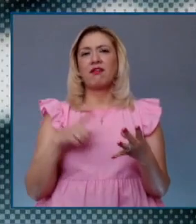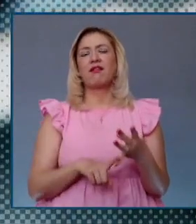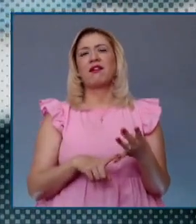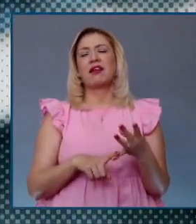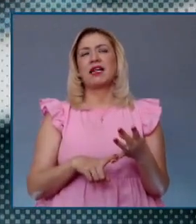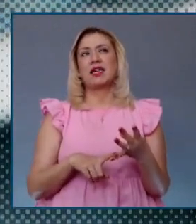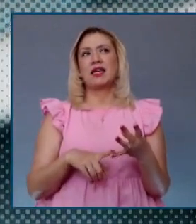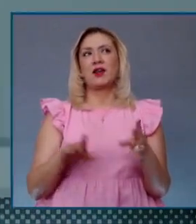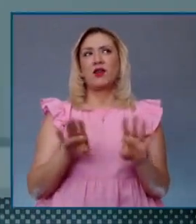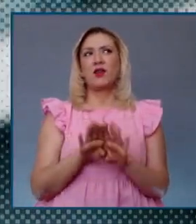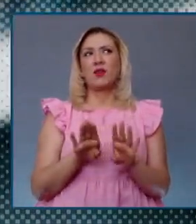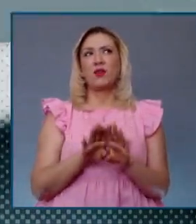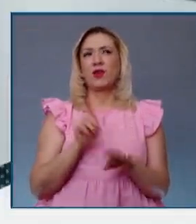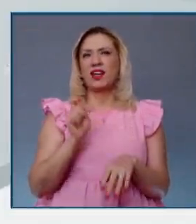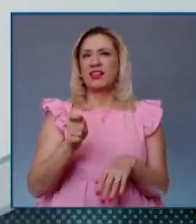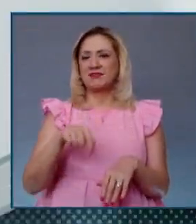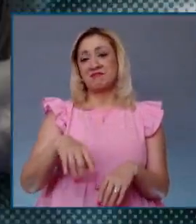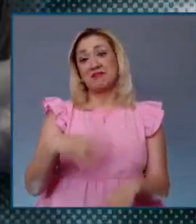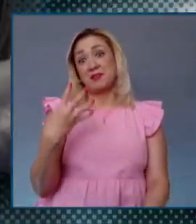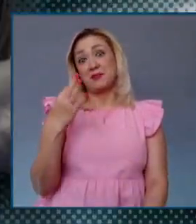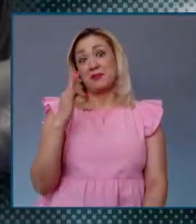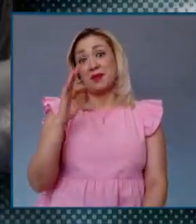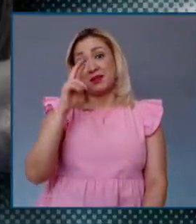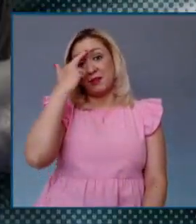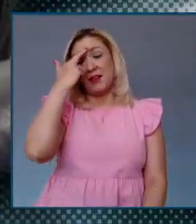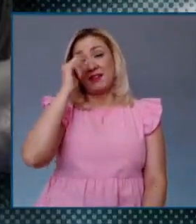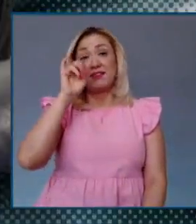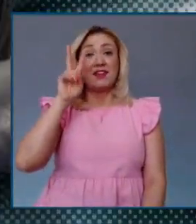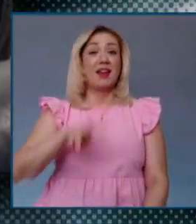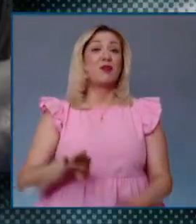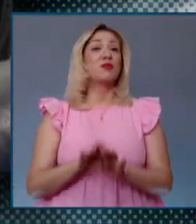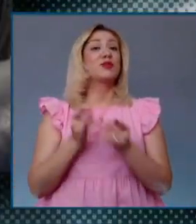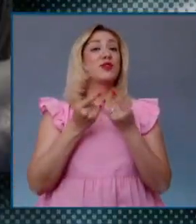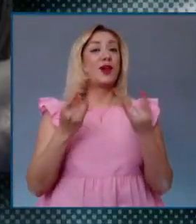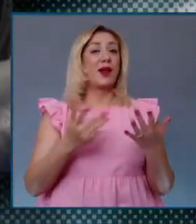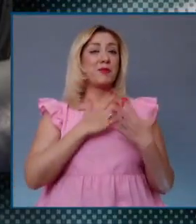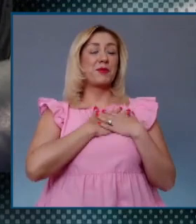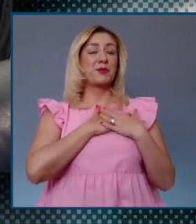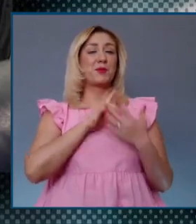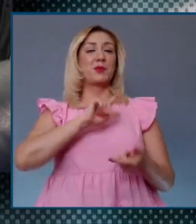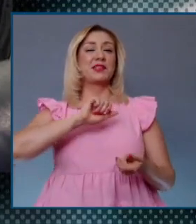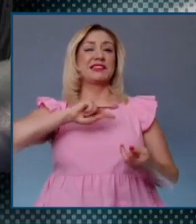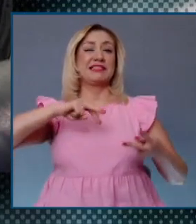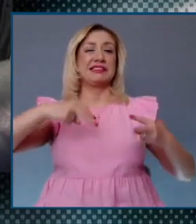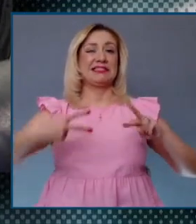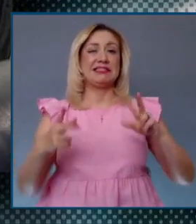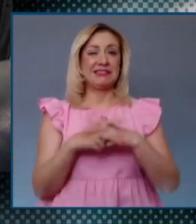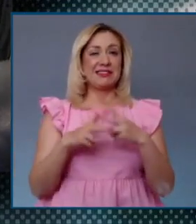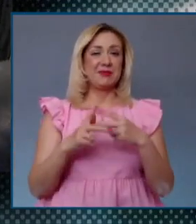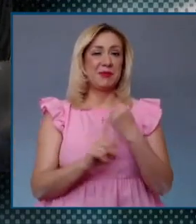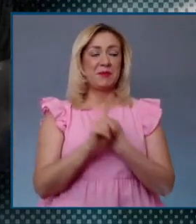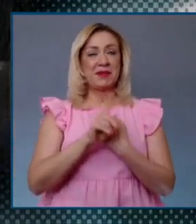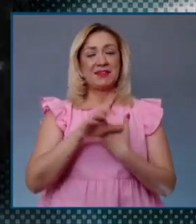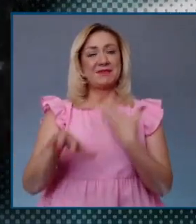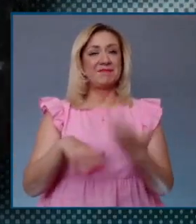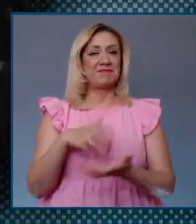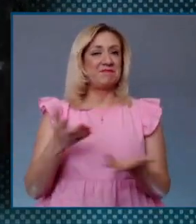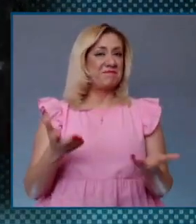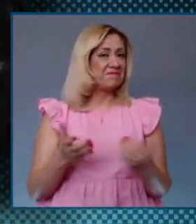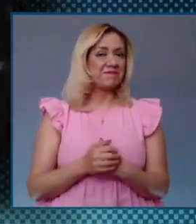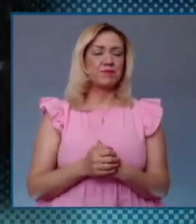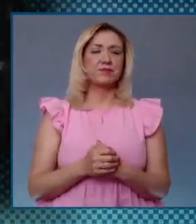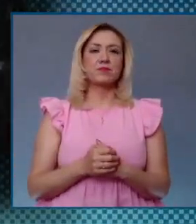este 14 de febrero. Como parte de las estrategias para mejorar los servicios a la ciudadanía, el